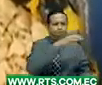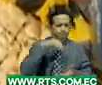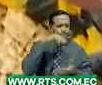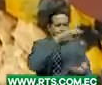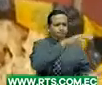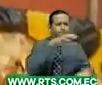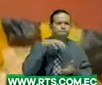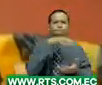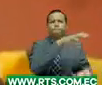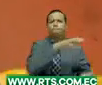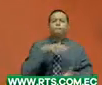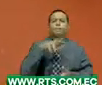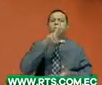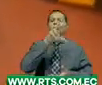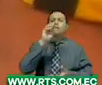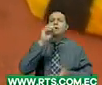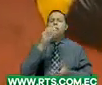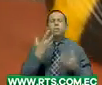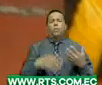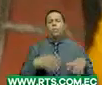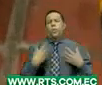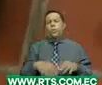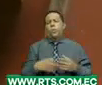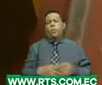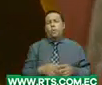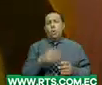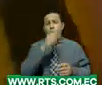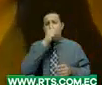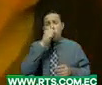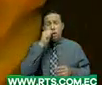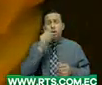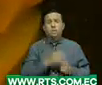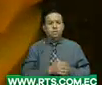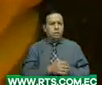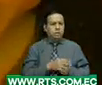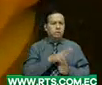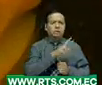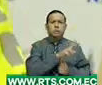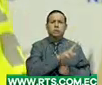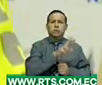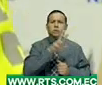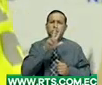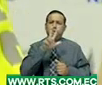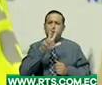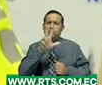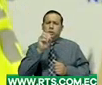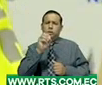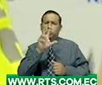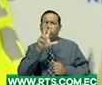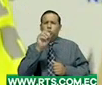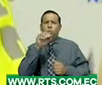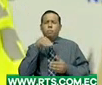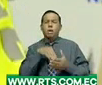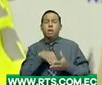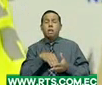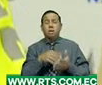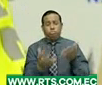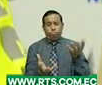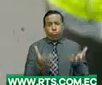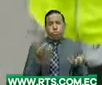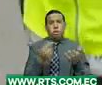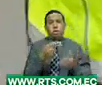kilos de base de cocaína. Se puede determinar que hay 302.990 gramos de